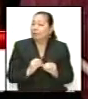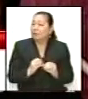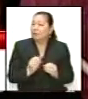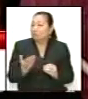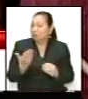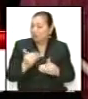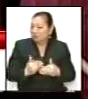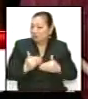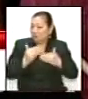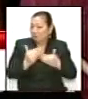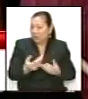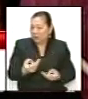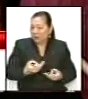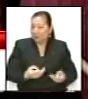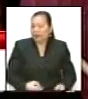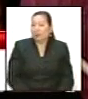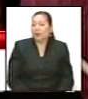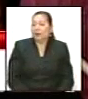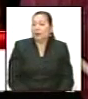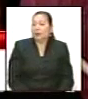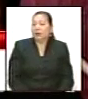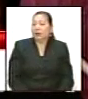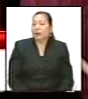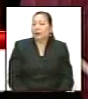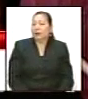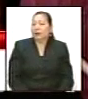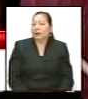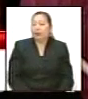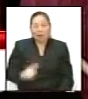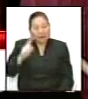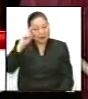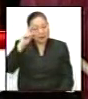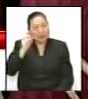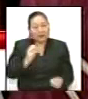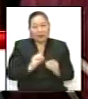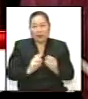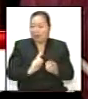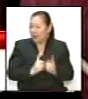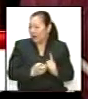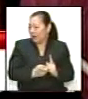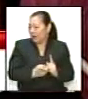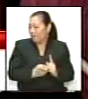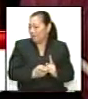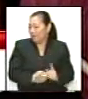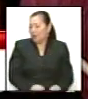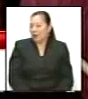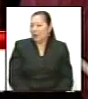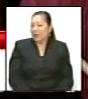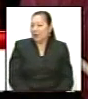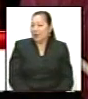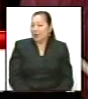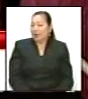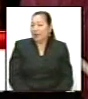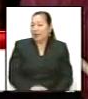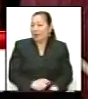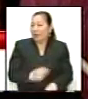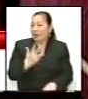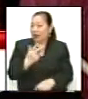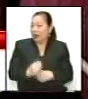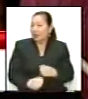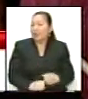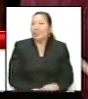¿pedirán ampliación de presupuesto, considerando que la creación de reconstrucción con cambios es un periodo, es por un periodo de